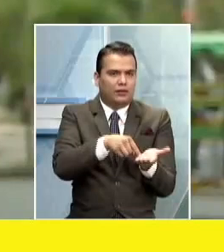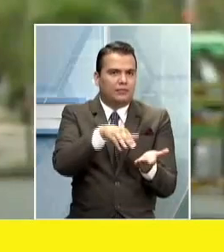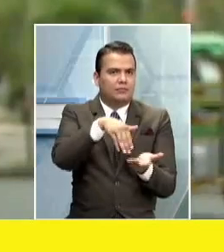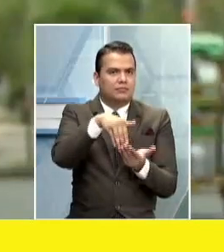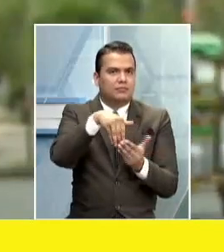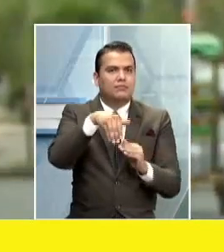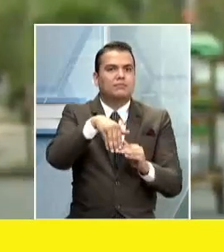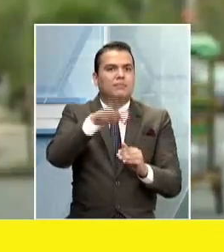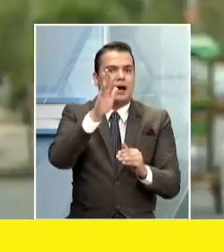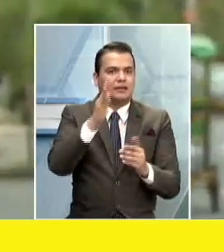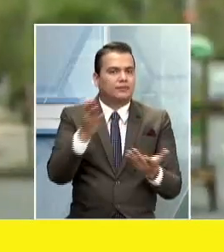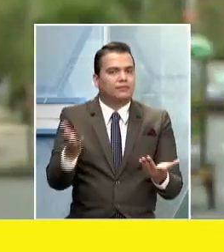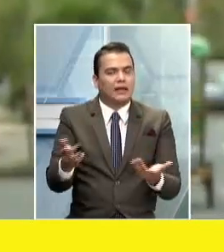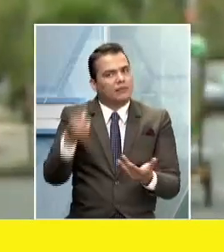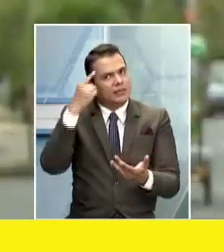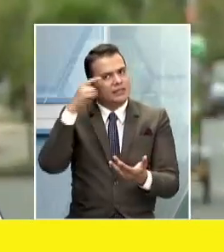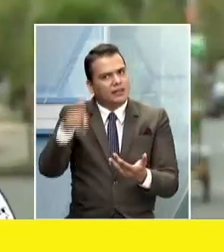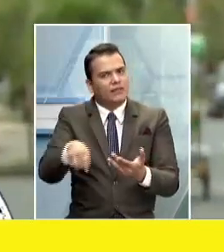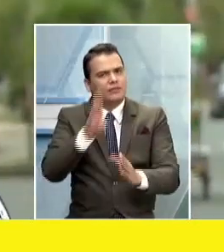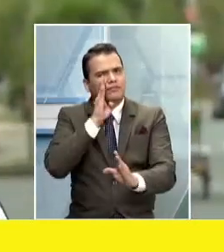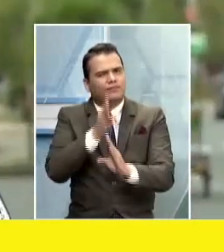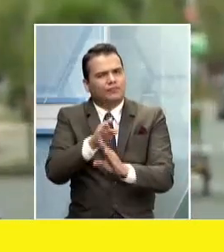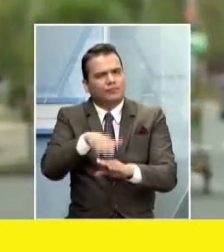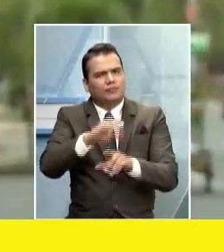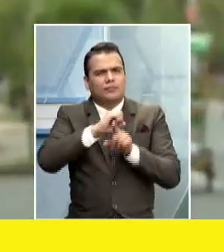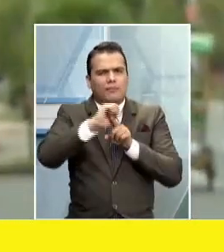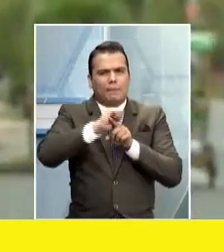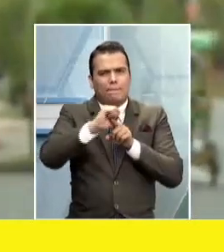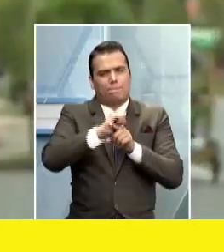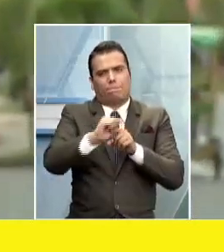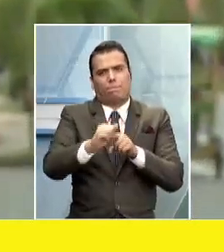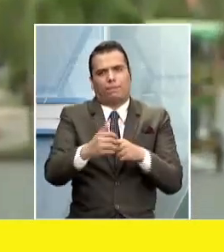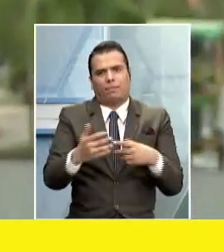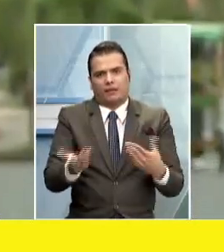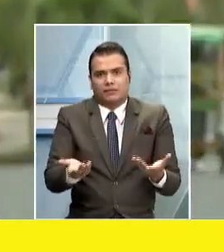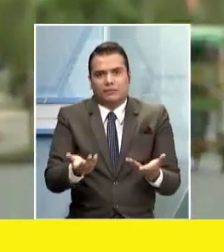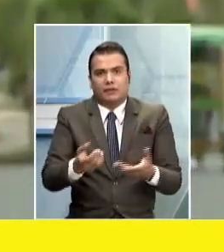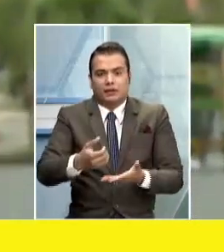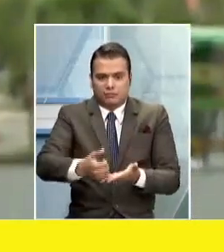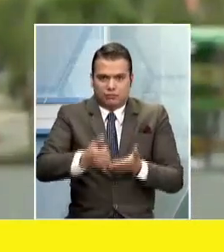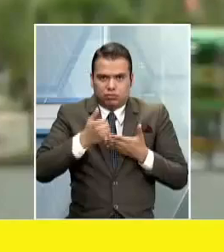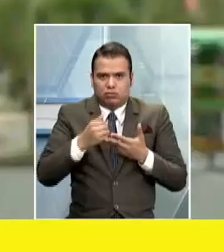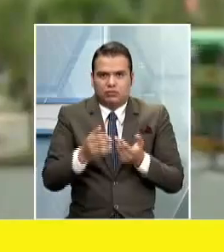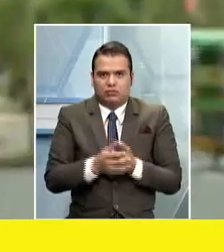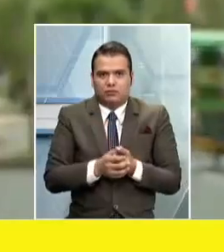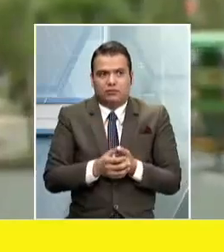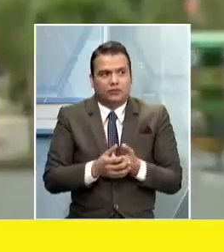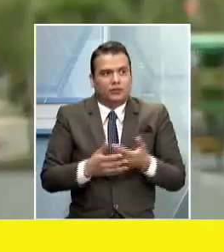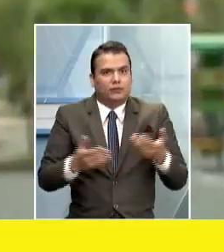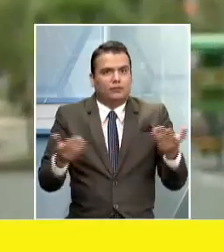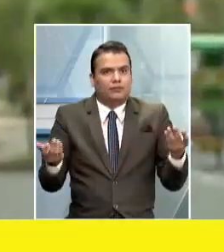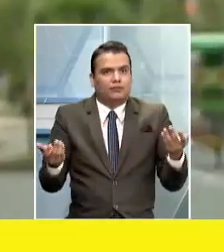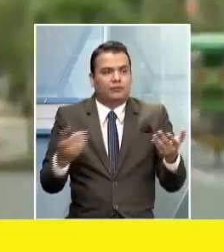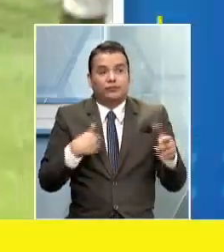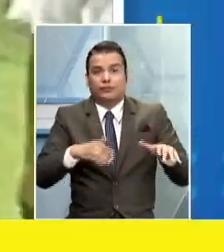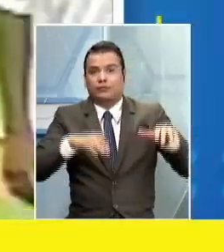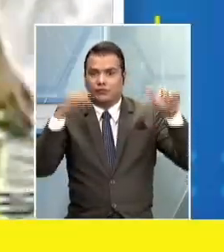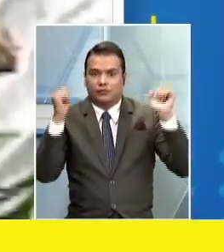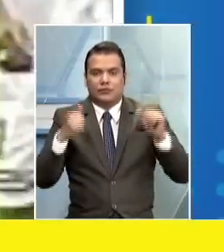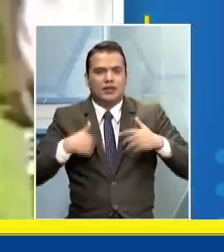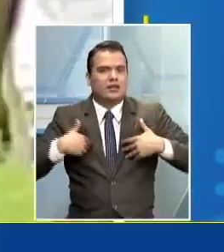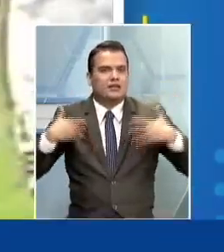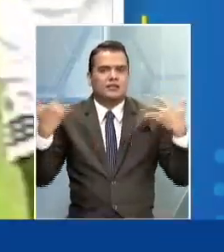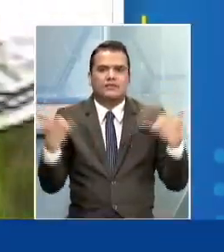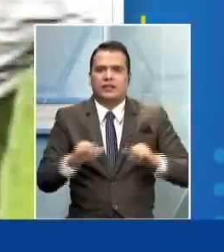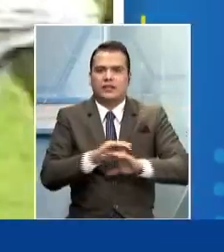que deben dedicarse más a lo ellos, porque eso es lo que les da a ellos. Y creo que en vez de salir corriendo, hay que quedarse a entrenar.